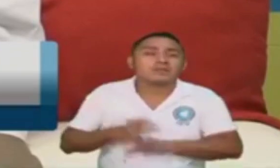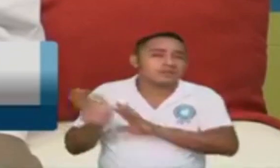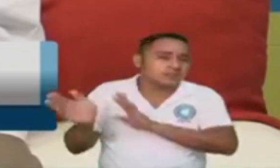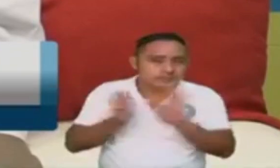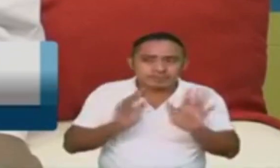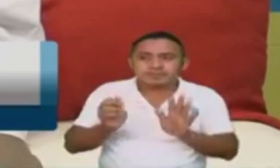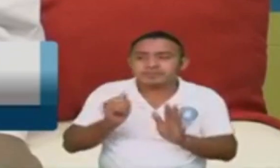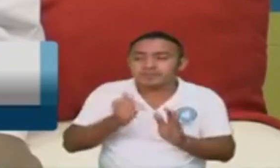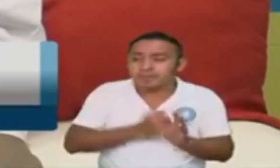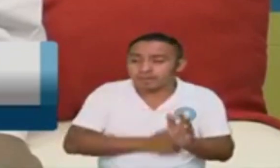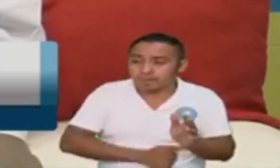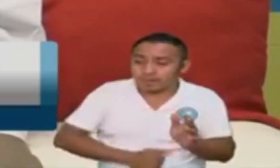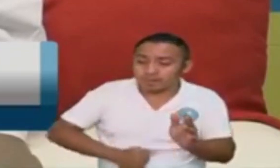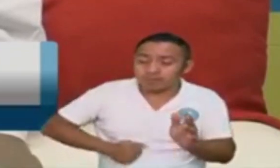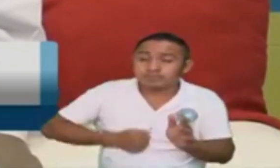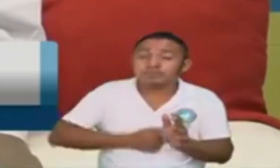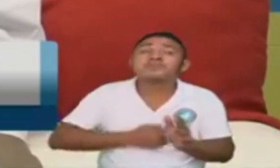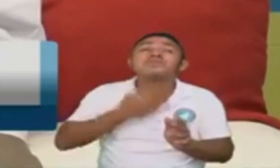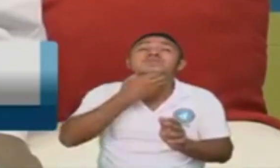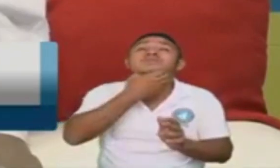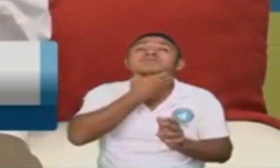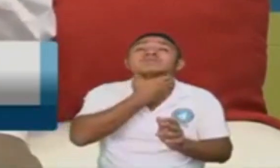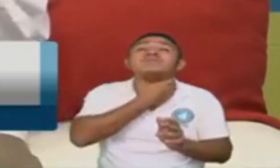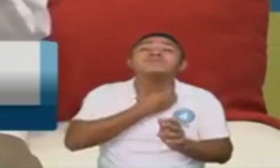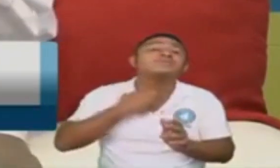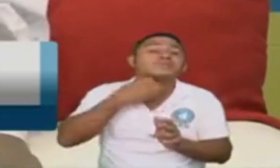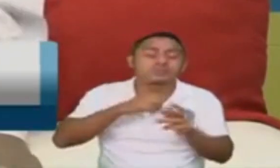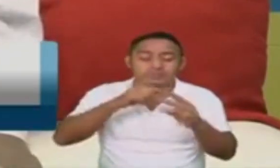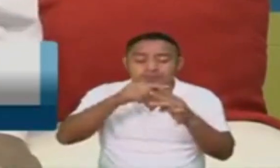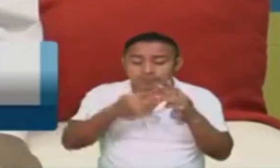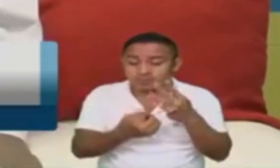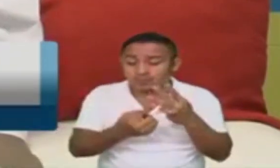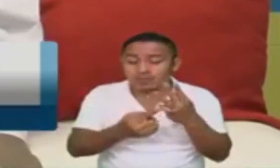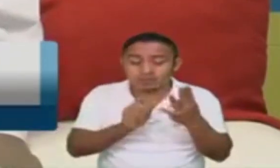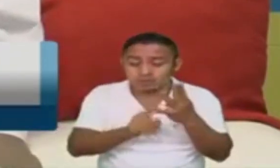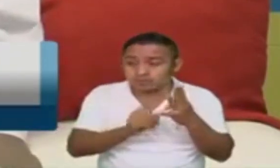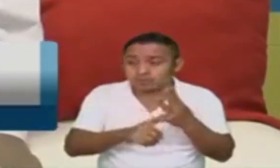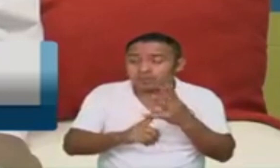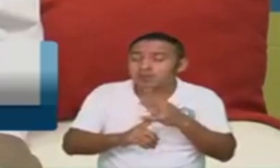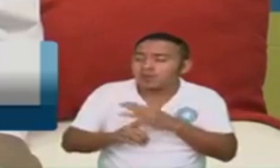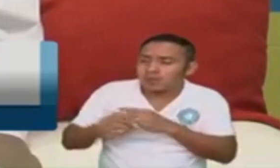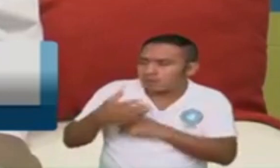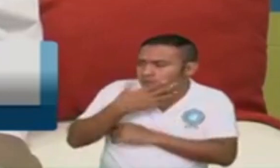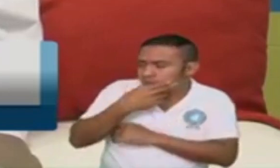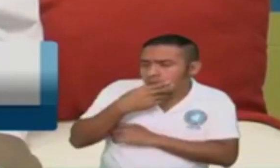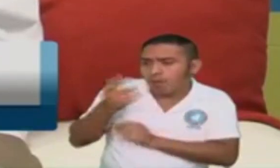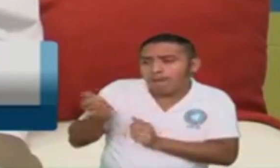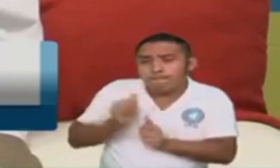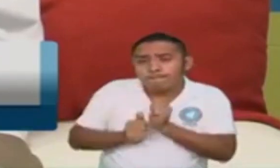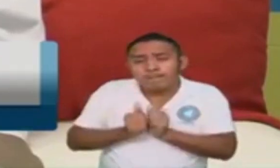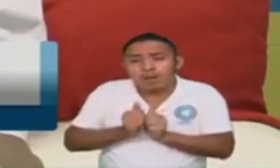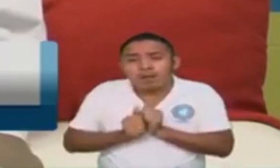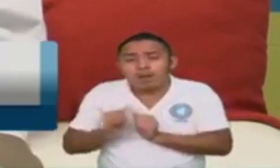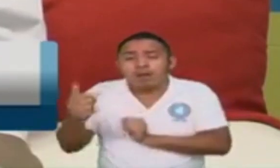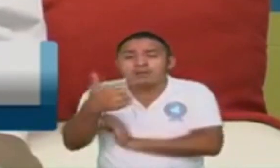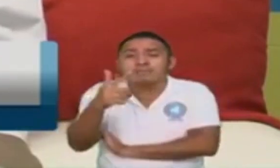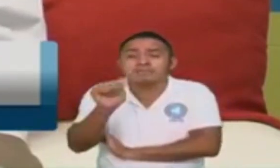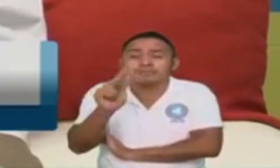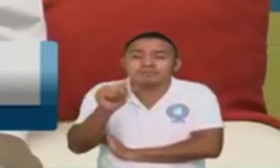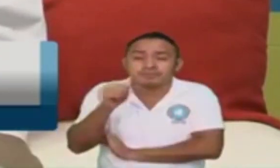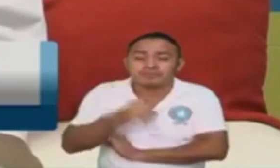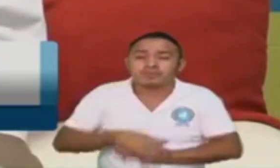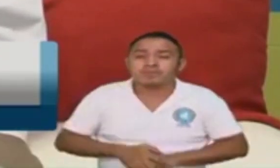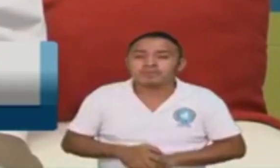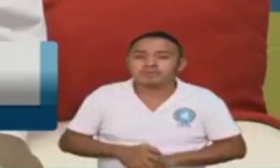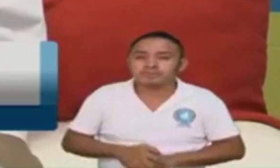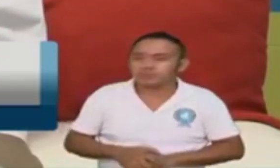ultrasonido y esos 3 exámenes, pues uno puede más o menos saber qué es lo que está pasando con la glándula. ¿Y qué tan frecuentes son estas